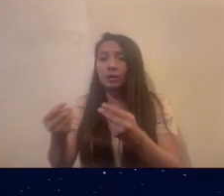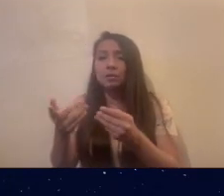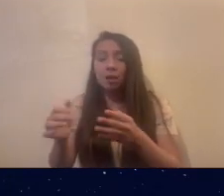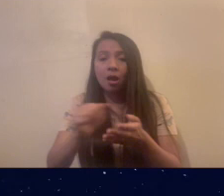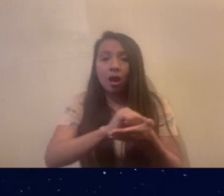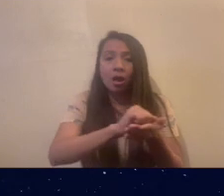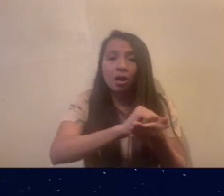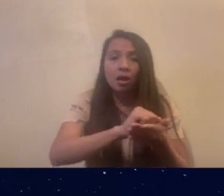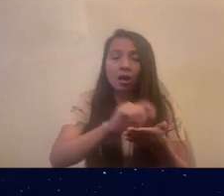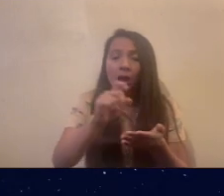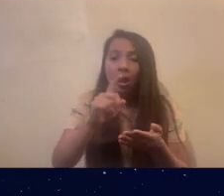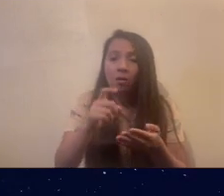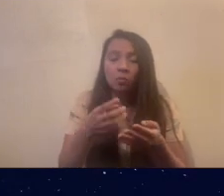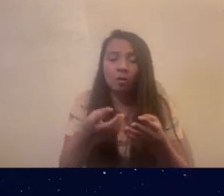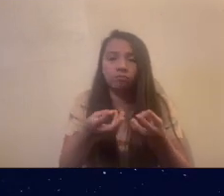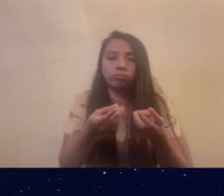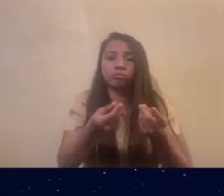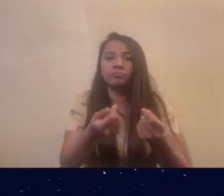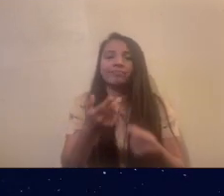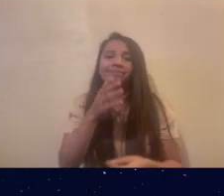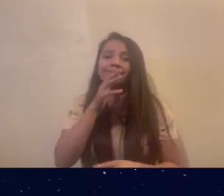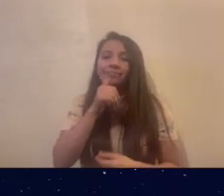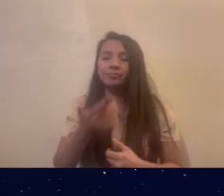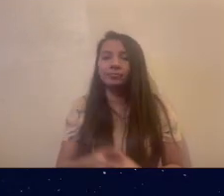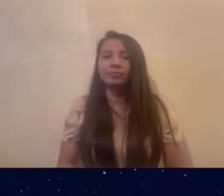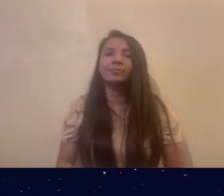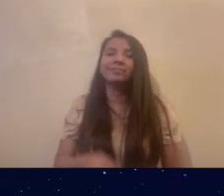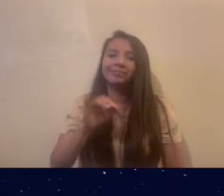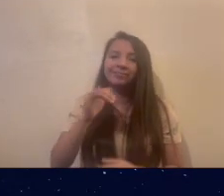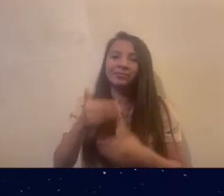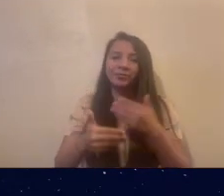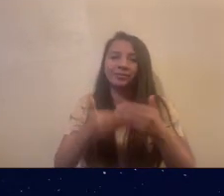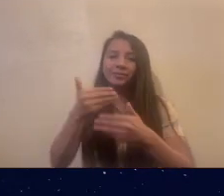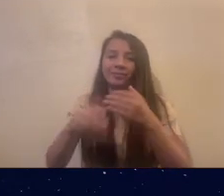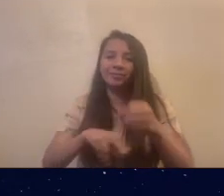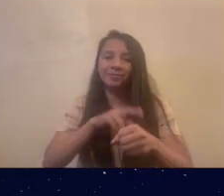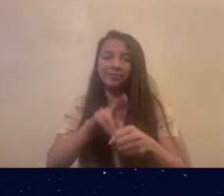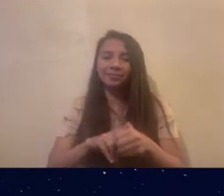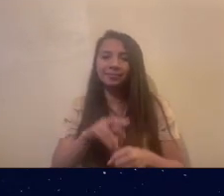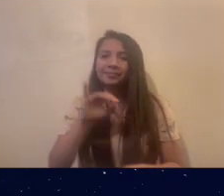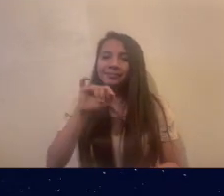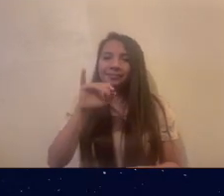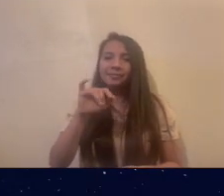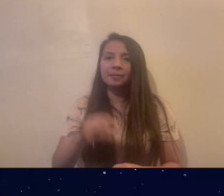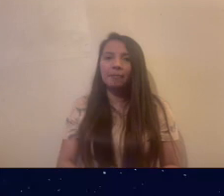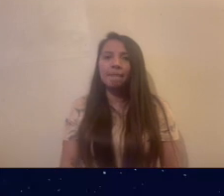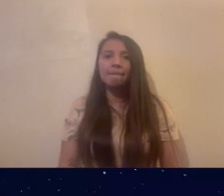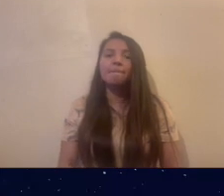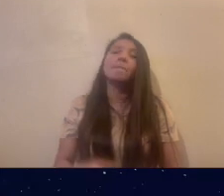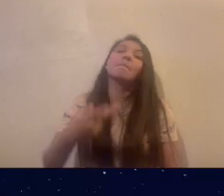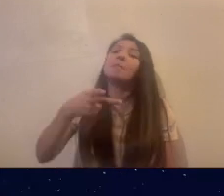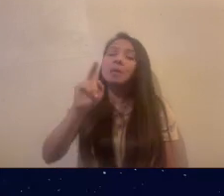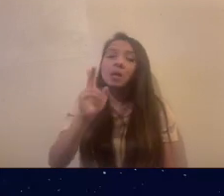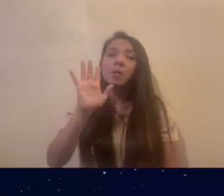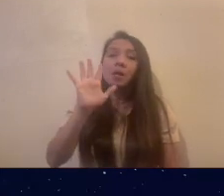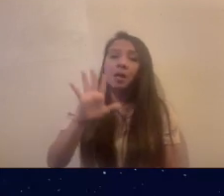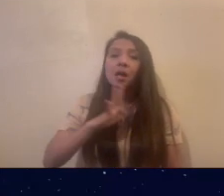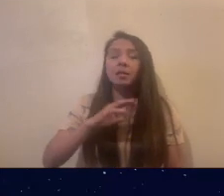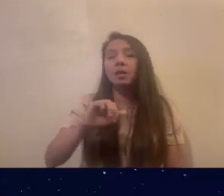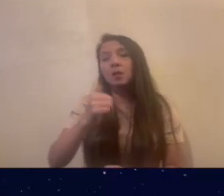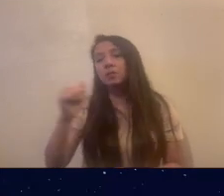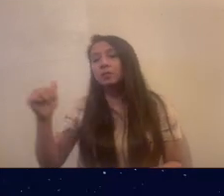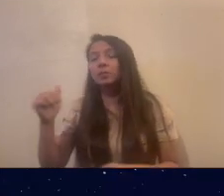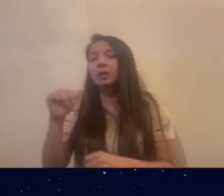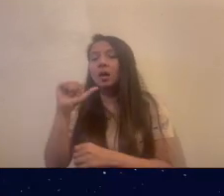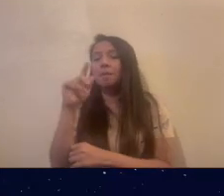para lavar la saponina, por ejemplo. Sí, tiene un proceso, pues, ¿no? Todo. Sí. Aunque hay variedades